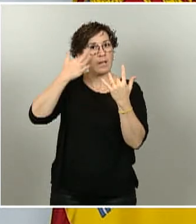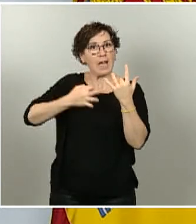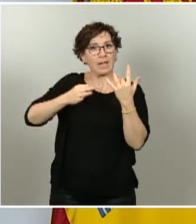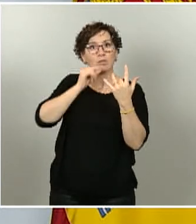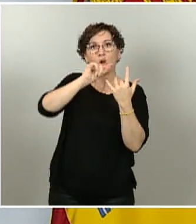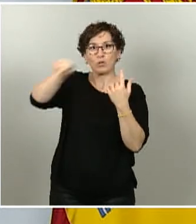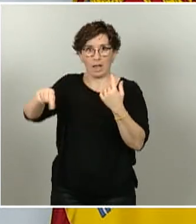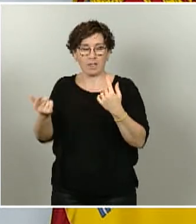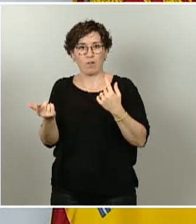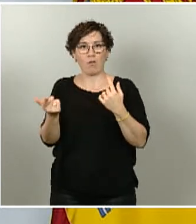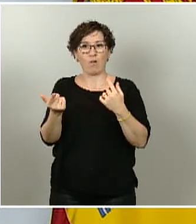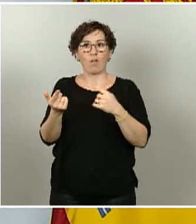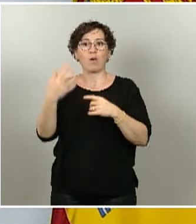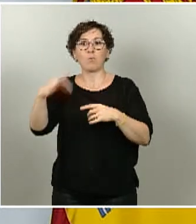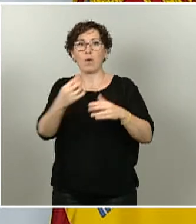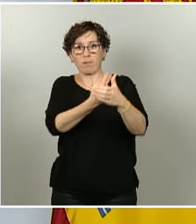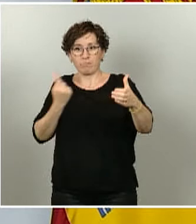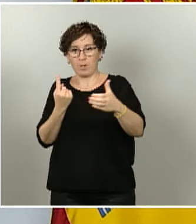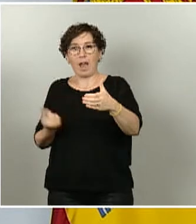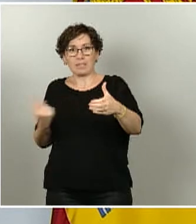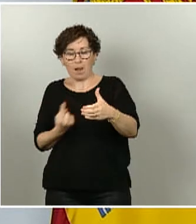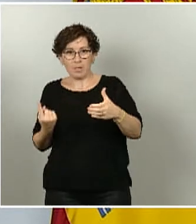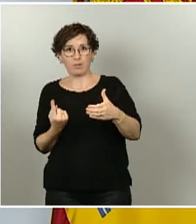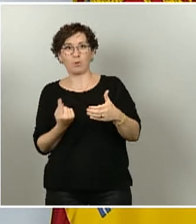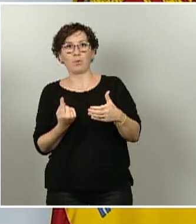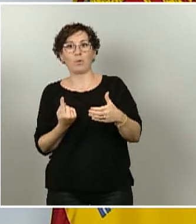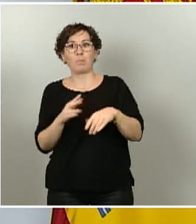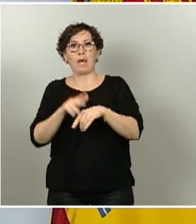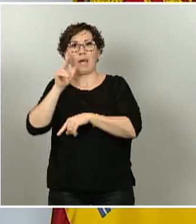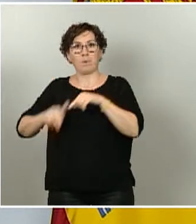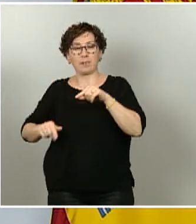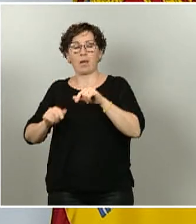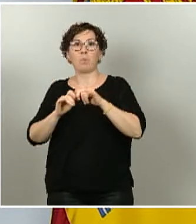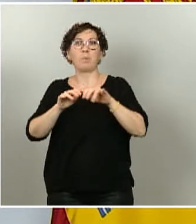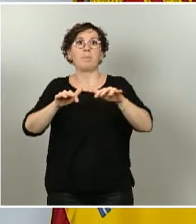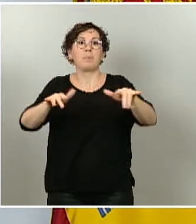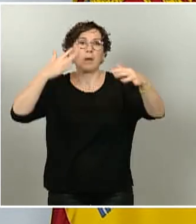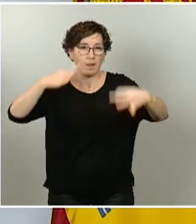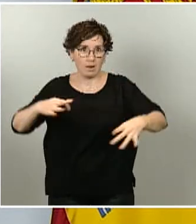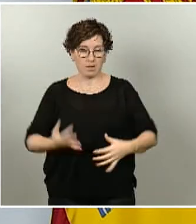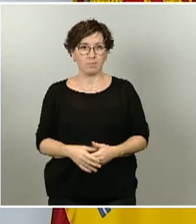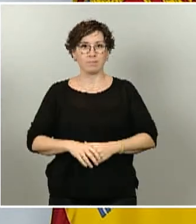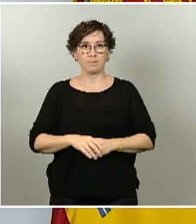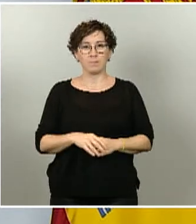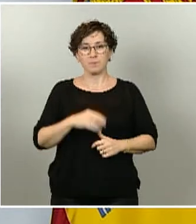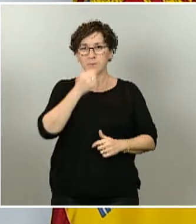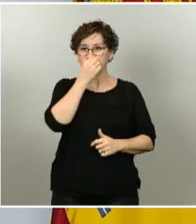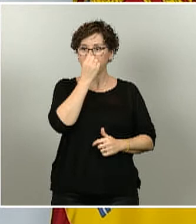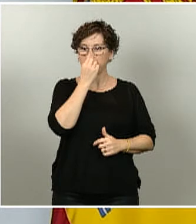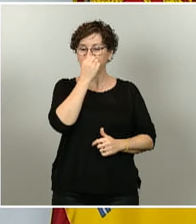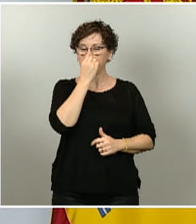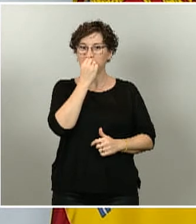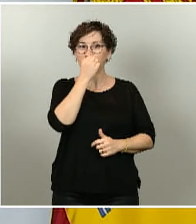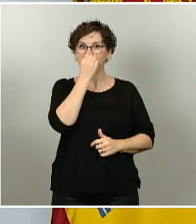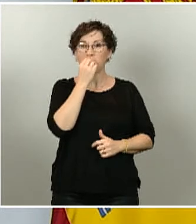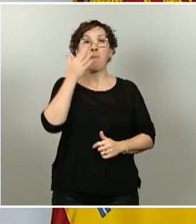un aislamiento efectivo de la persona contagiada que evite un nuevo número de contagios. Esto, sumado al último factor, que